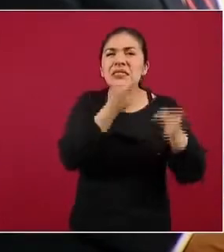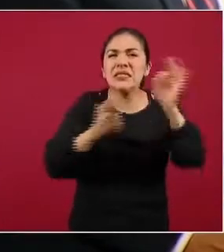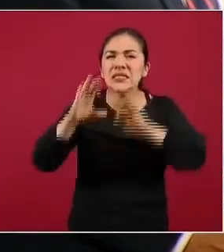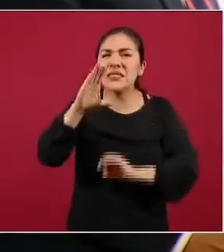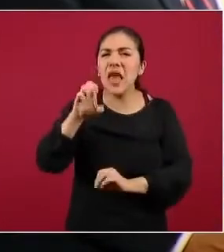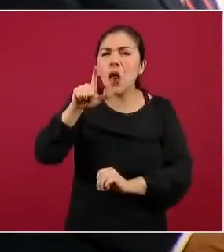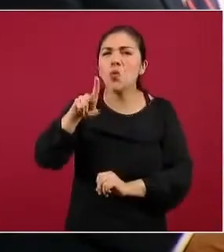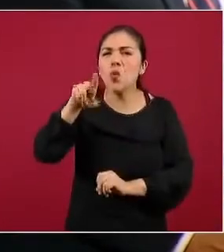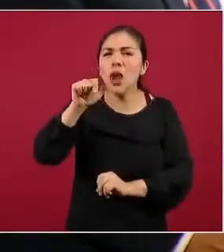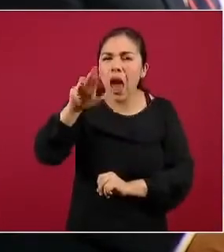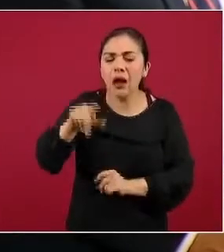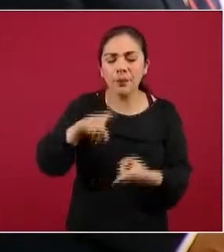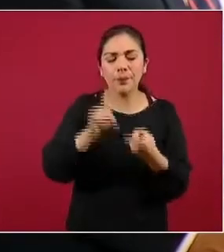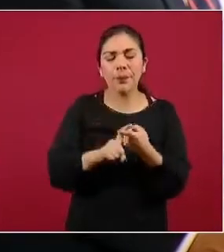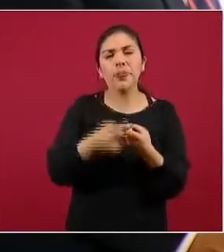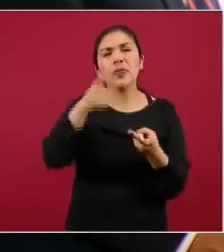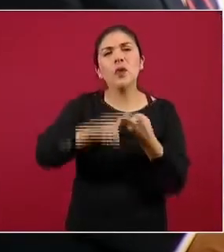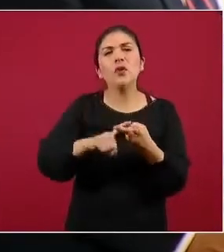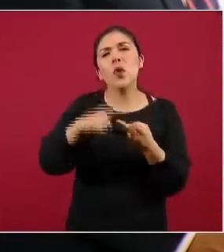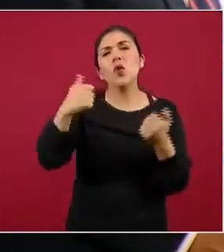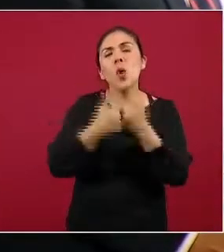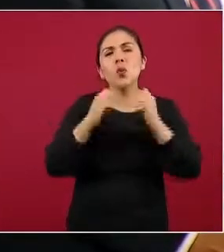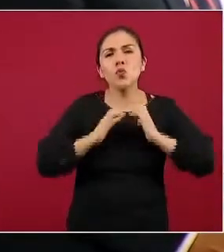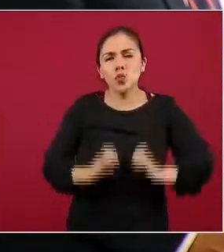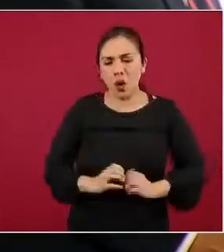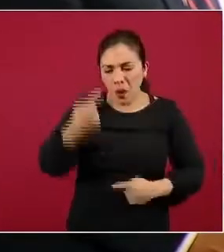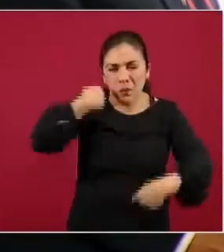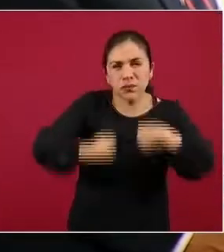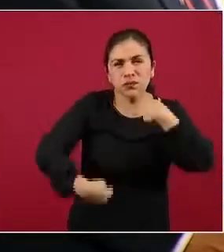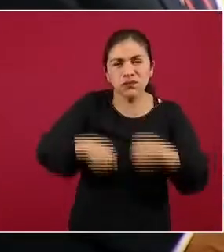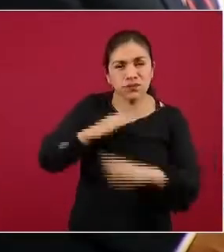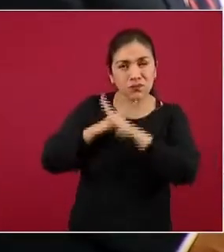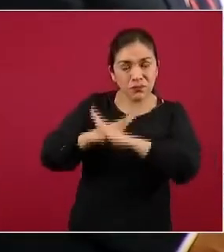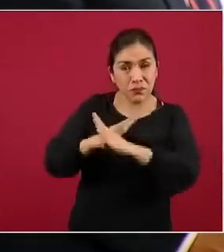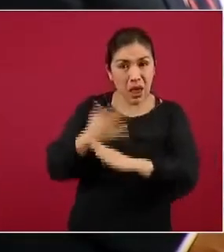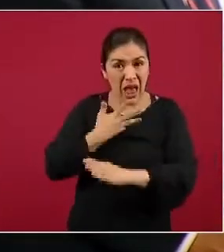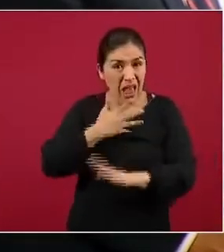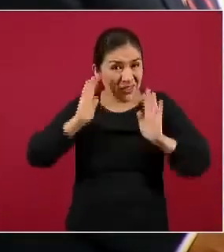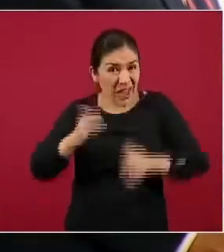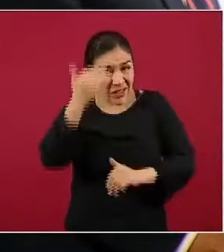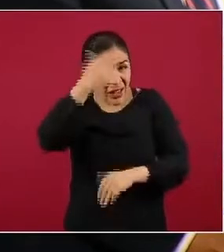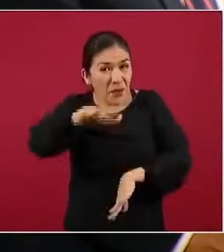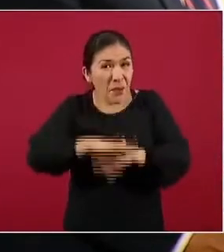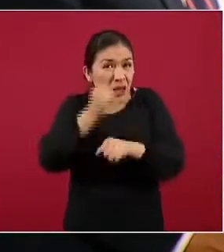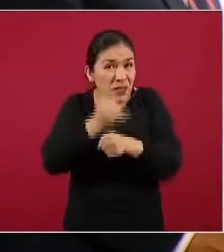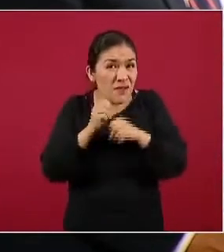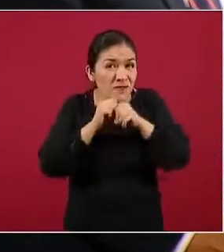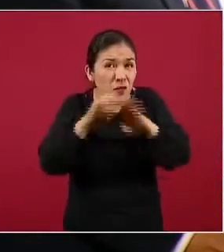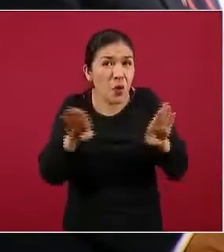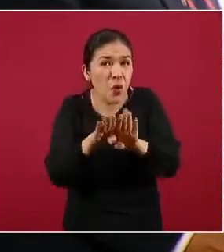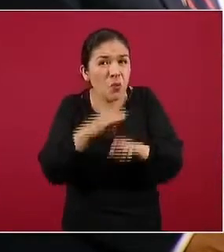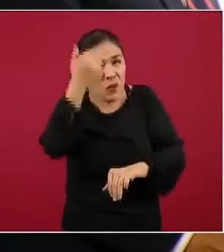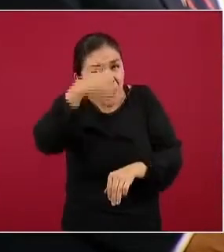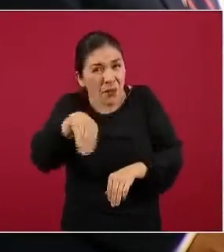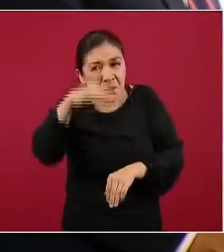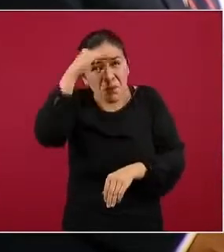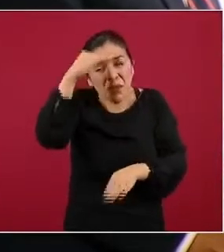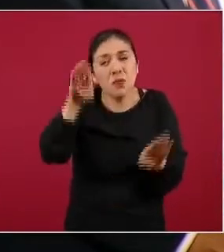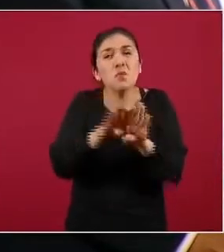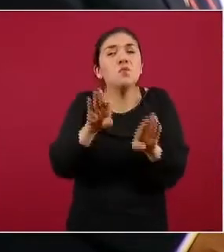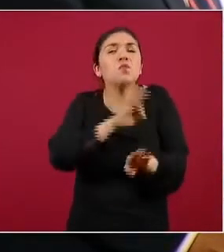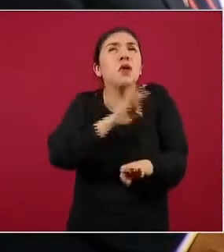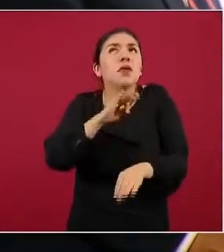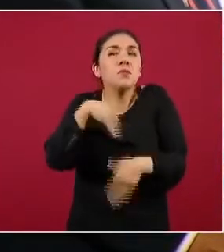la inmunidad por anticuerpos y si ya hay alguna información que nos permita tener alguna idea de qué podemos